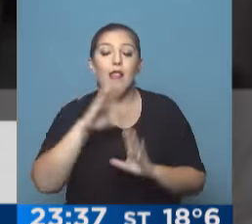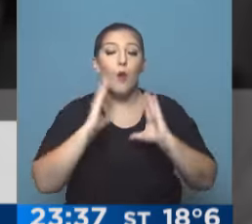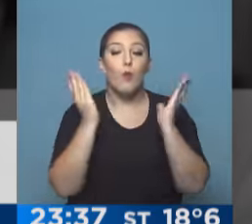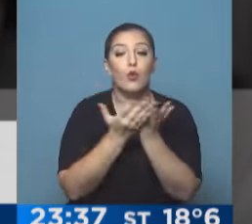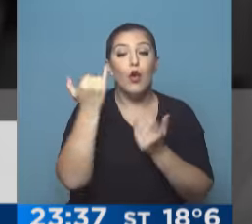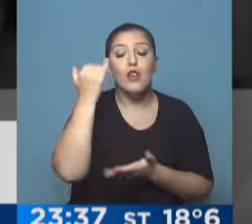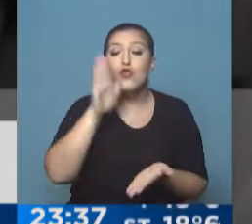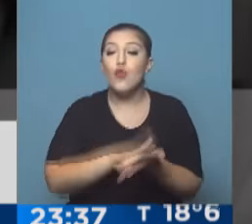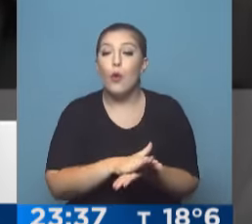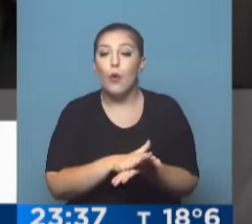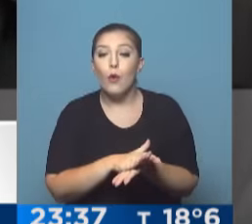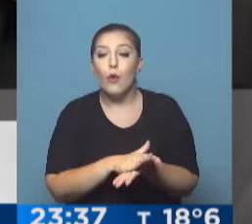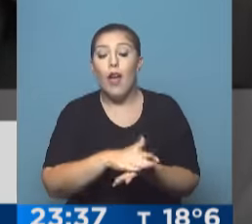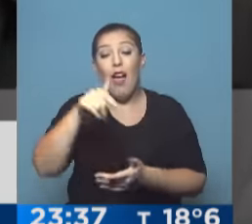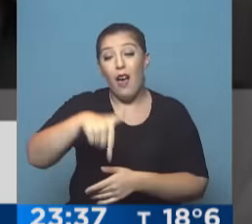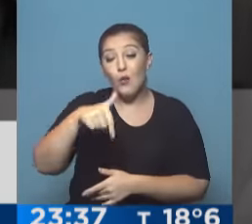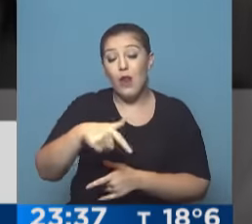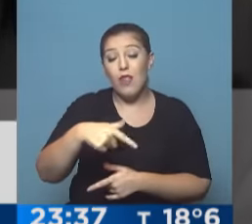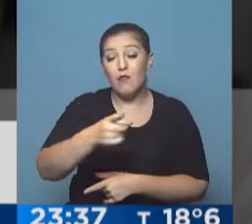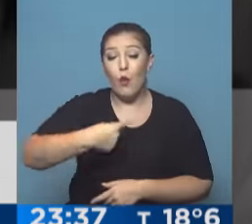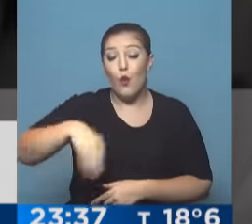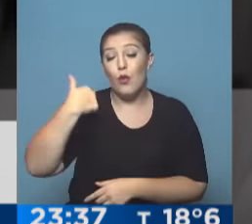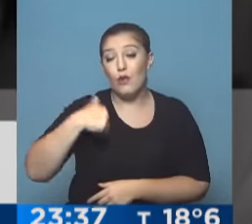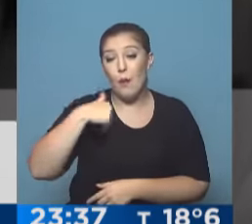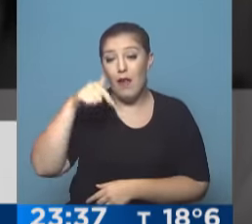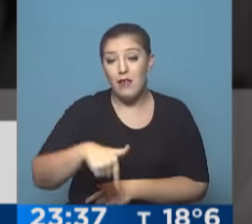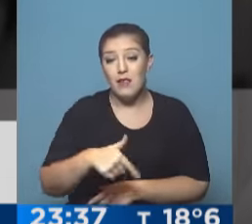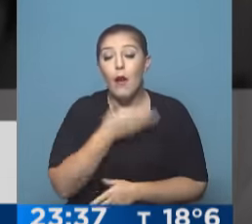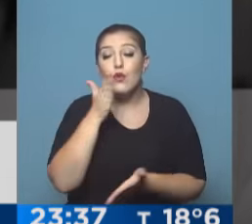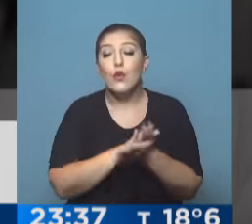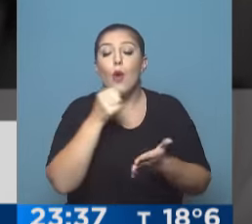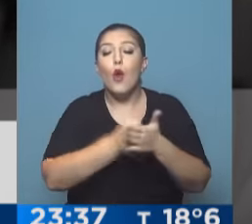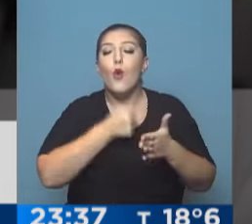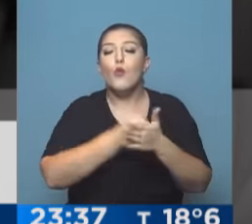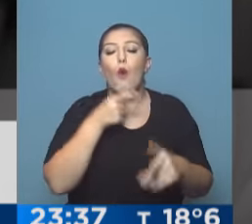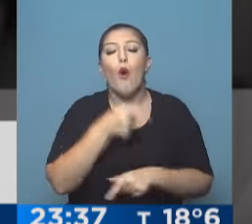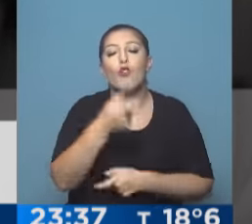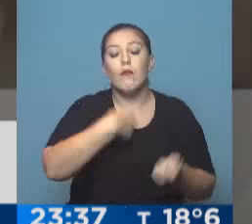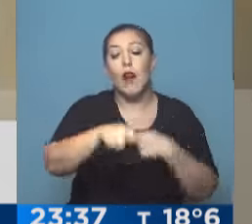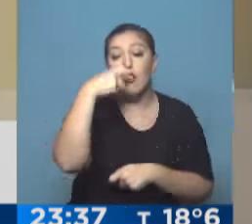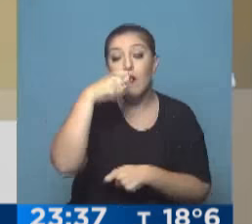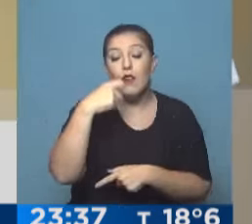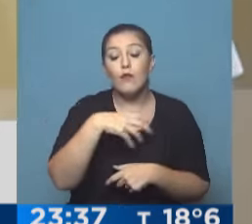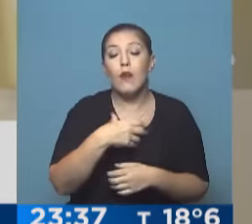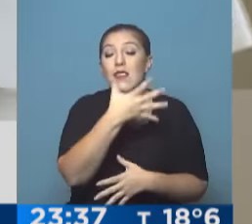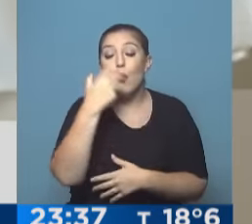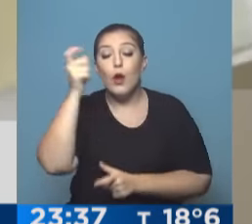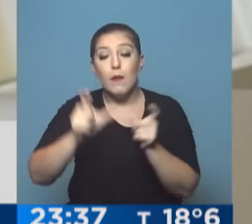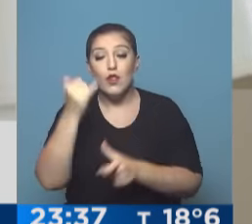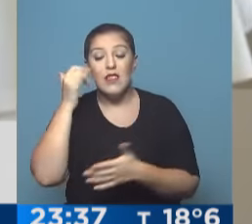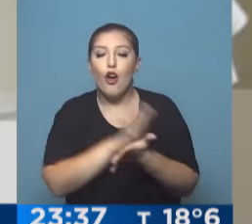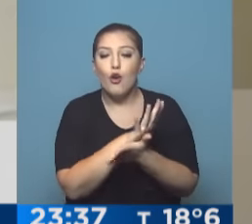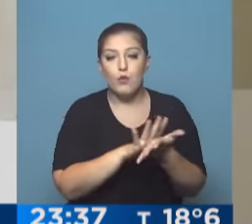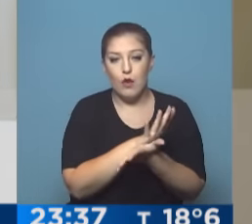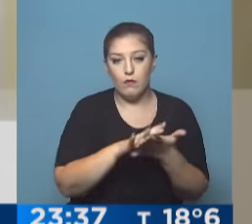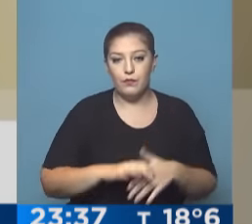y respecto de la actualidad de nuestro país se refirieron a la lucha contra el narcotráfico la trata de personas y la corrupción